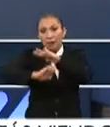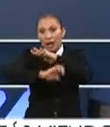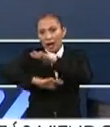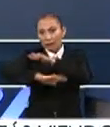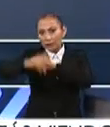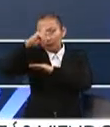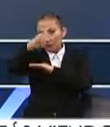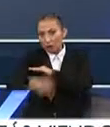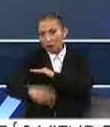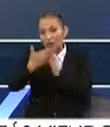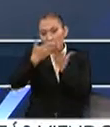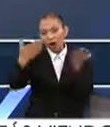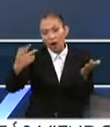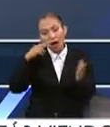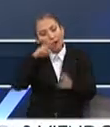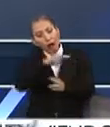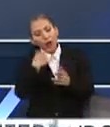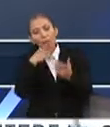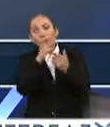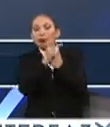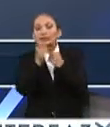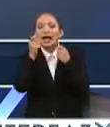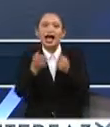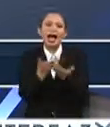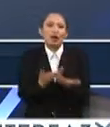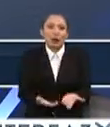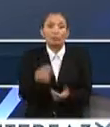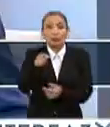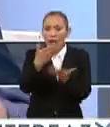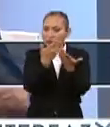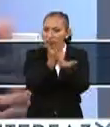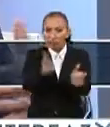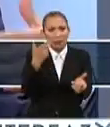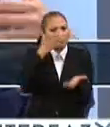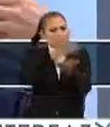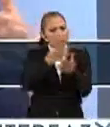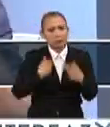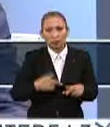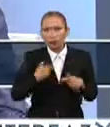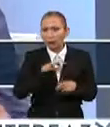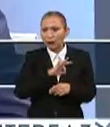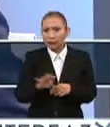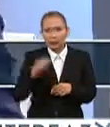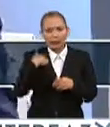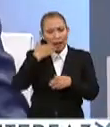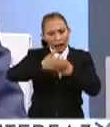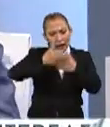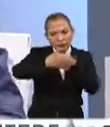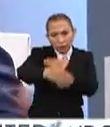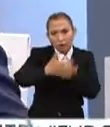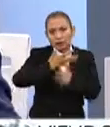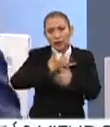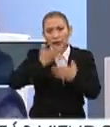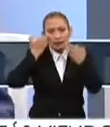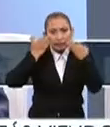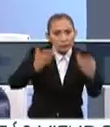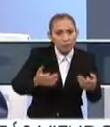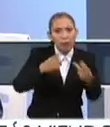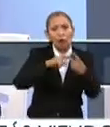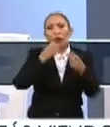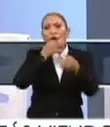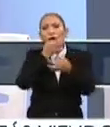México y que pues hoy nos explican como país. Claro, y está abierto para todo el público, es decir, puede acceder a todos estos archivos que se tienen,